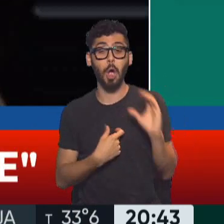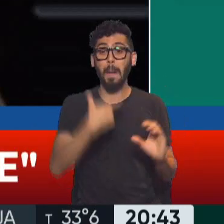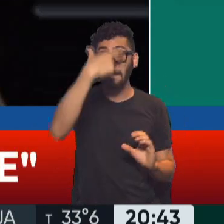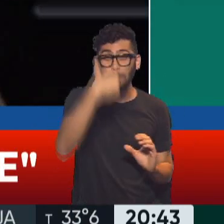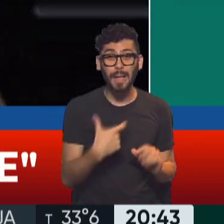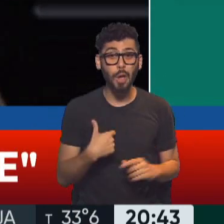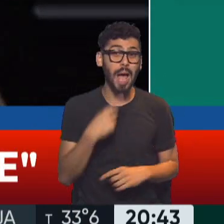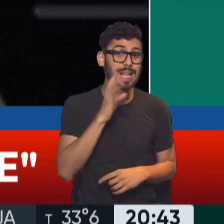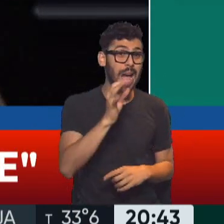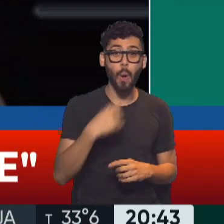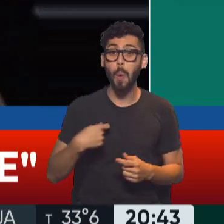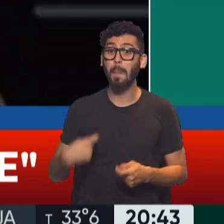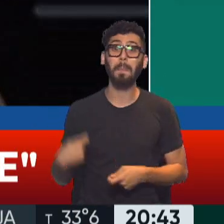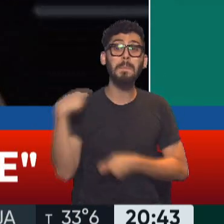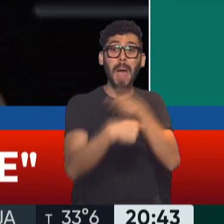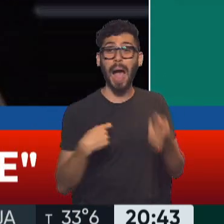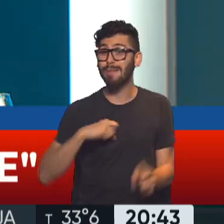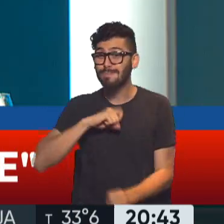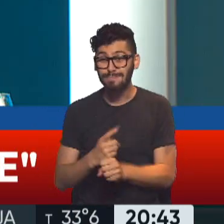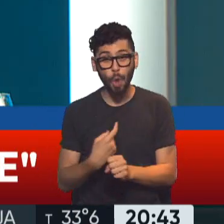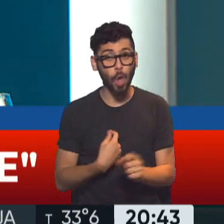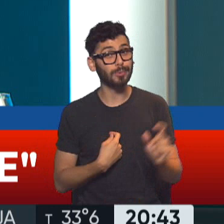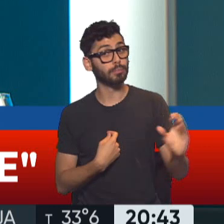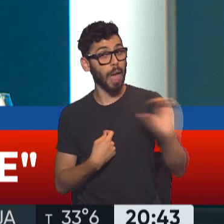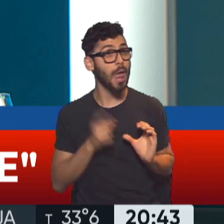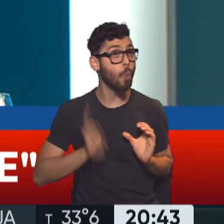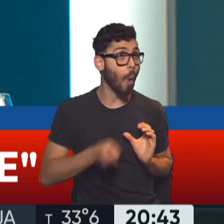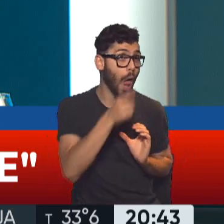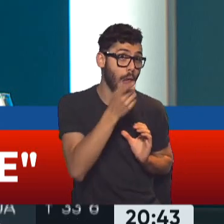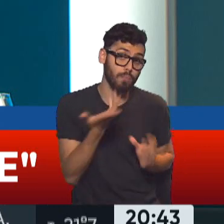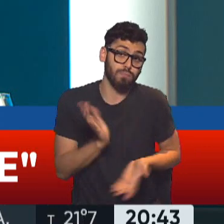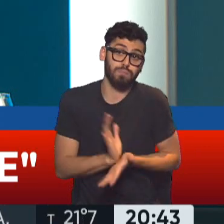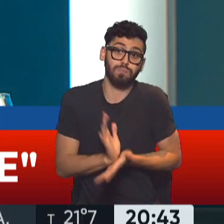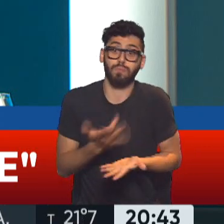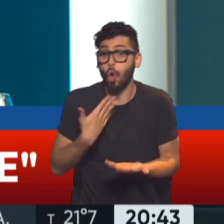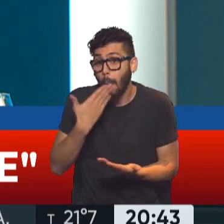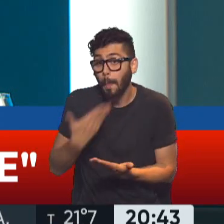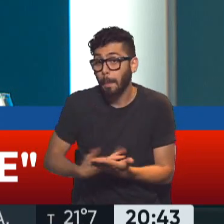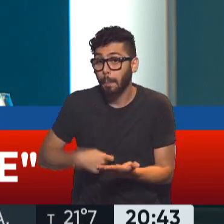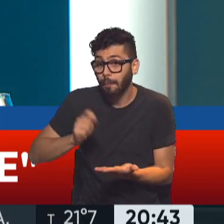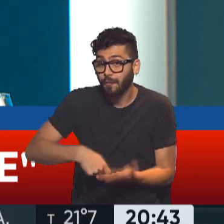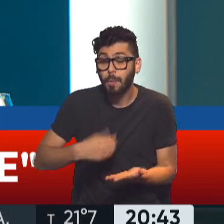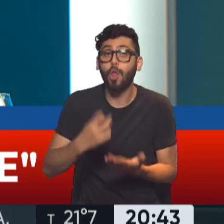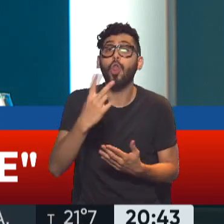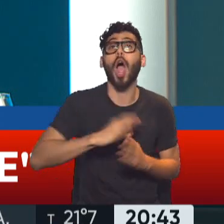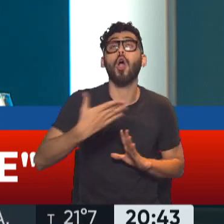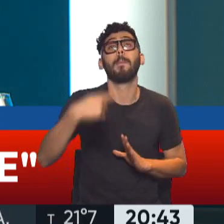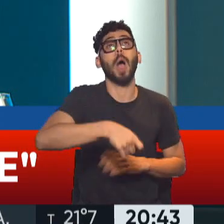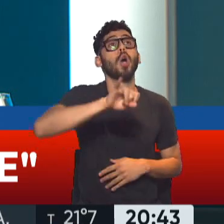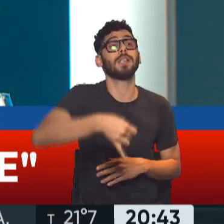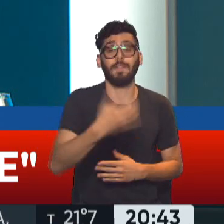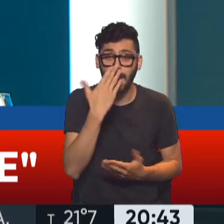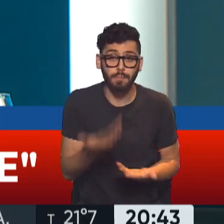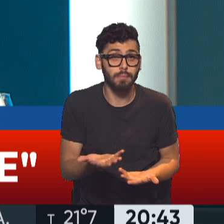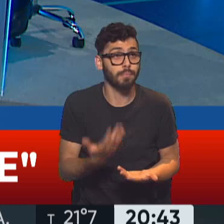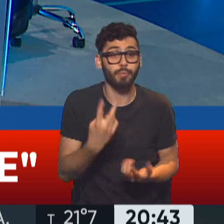sabía que no tenía capacidad de repago. Entonces, tampoco tiene sentido que yo le firme un papel que en 2 años le voy a pagar. ¿Sabe por qué? Porque ni en